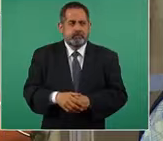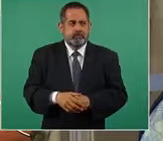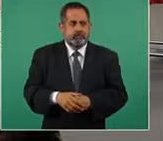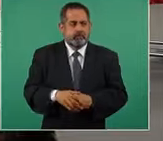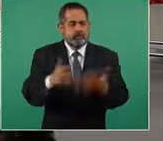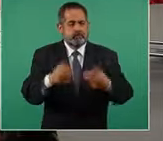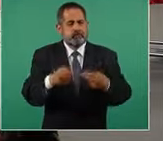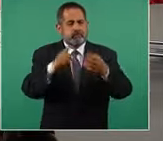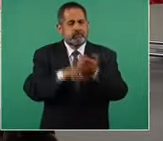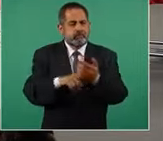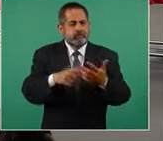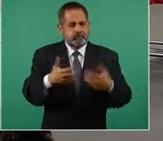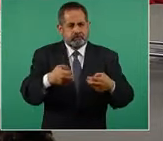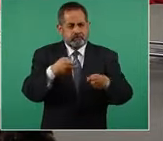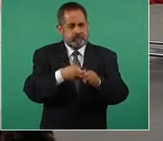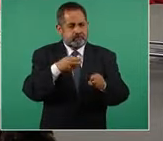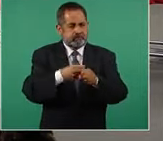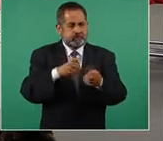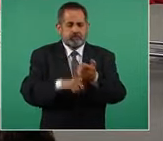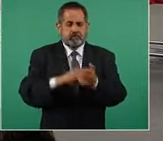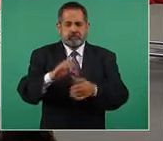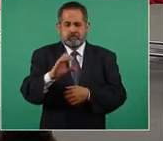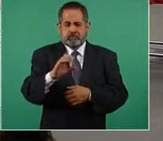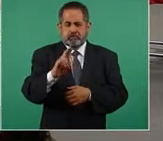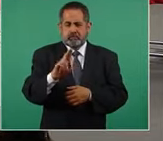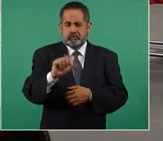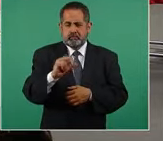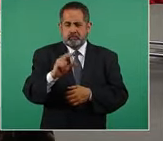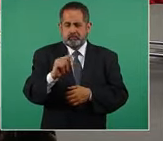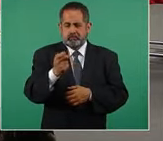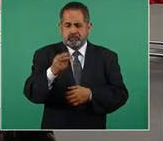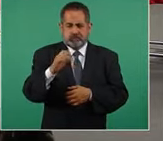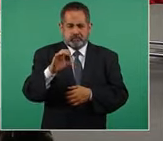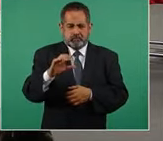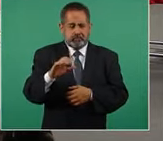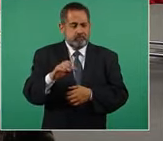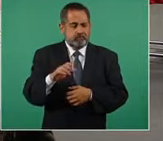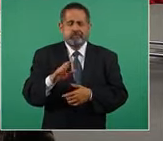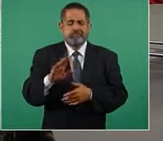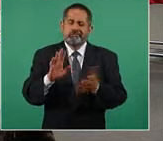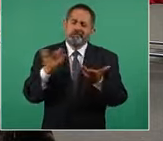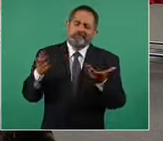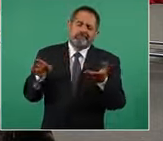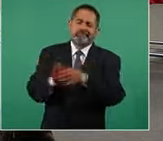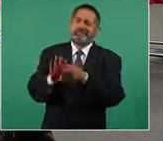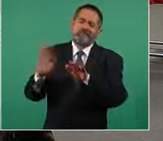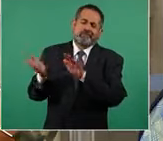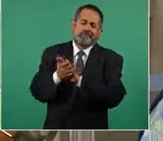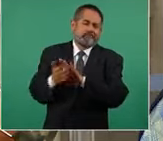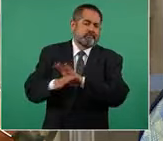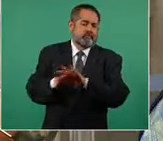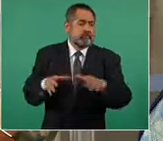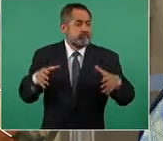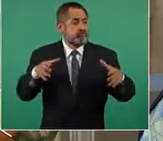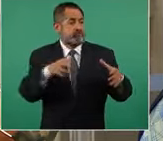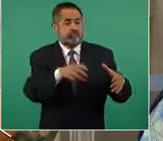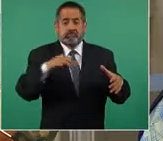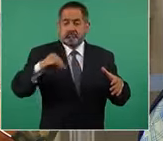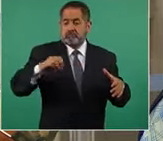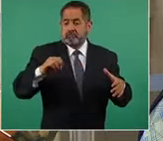la empresa cervecera Cuauhtémoc Moctezuma, dio carpetazo a la denuncia por monopolio interpuesta por